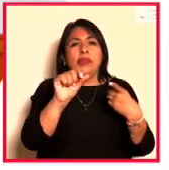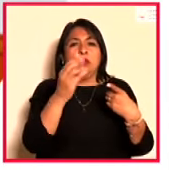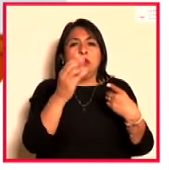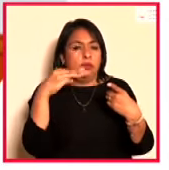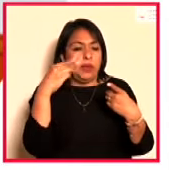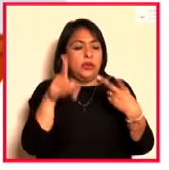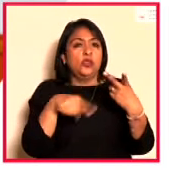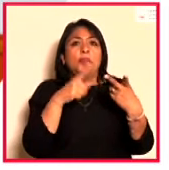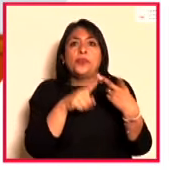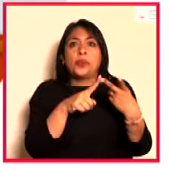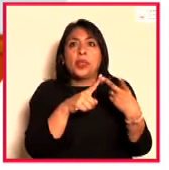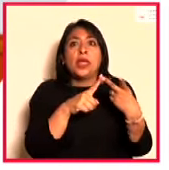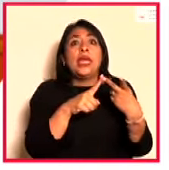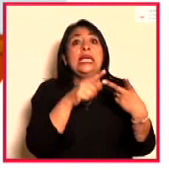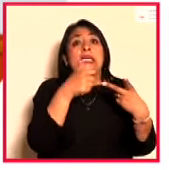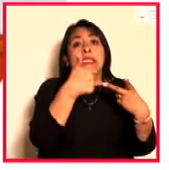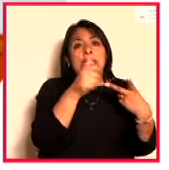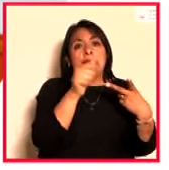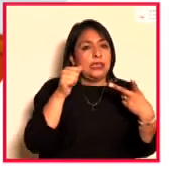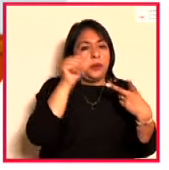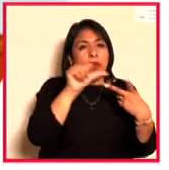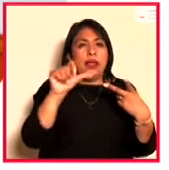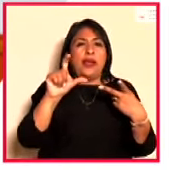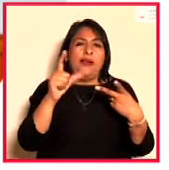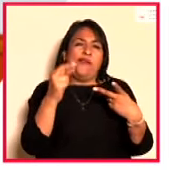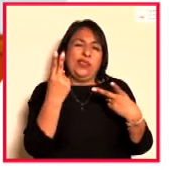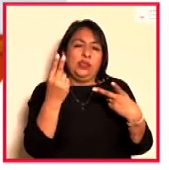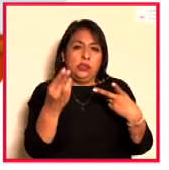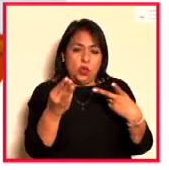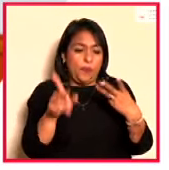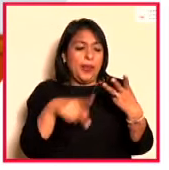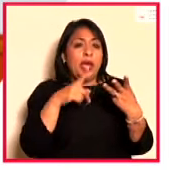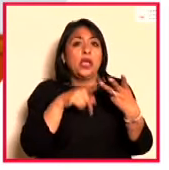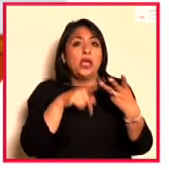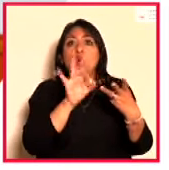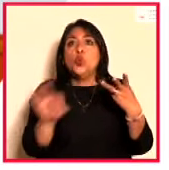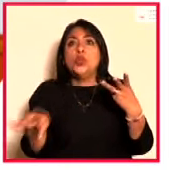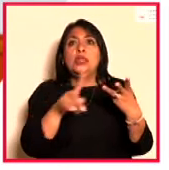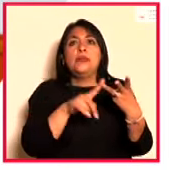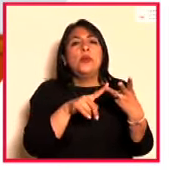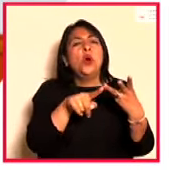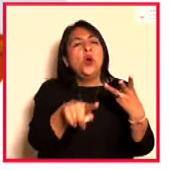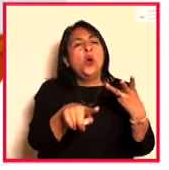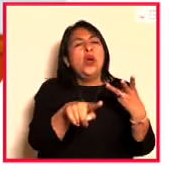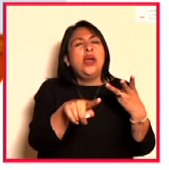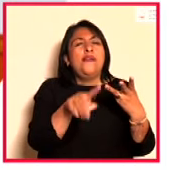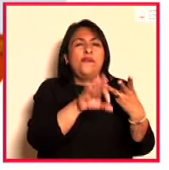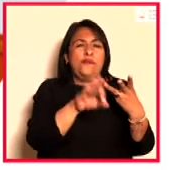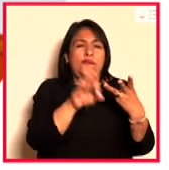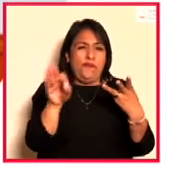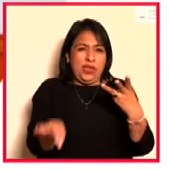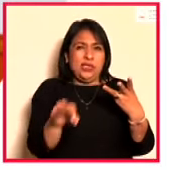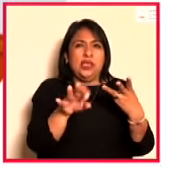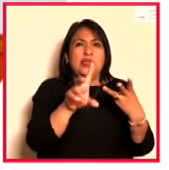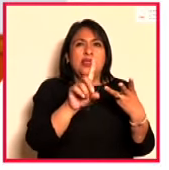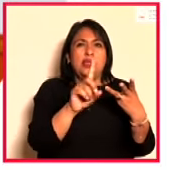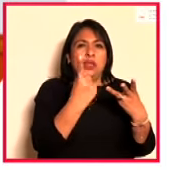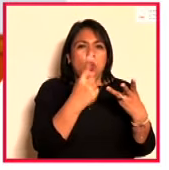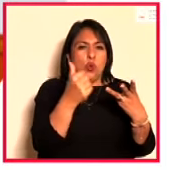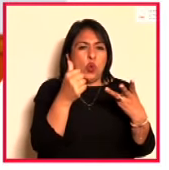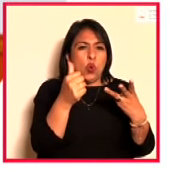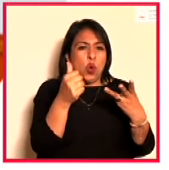segunda parte será del 6 de abril al 25 de mayo y el último módulo del seminario se va a llevar a cabo del 31 de agosto